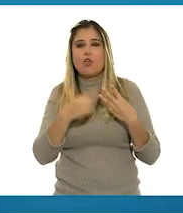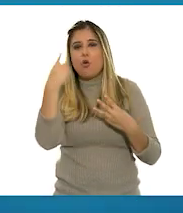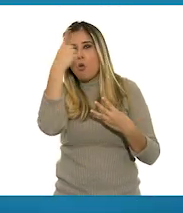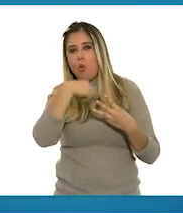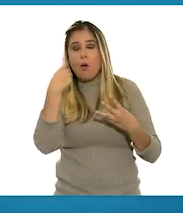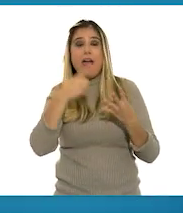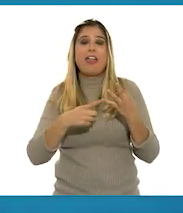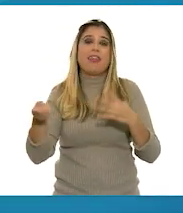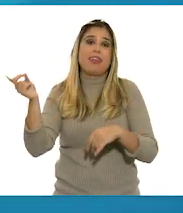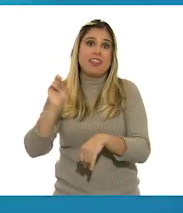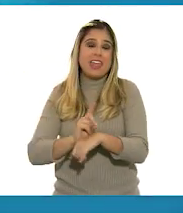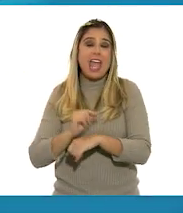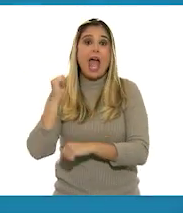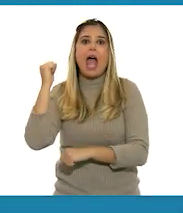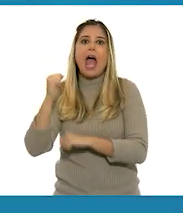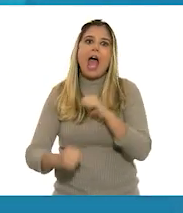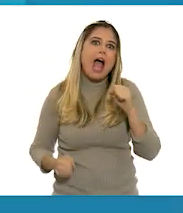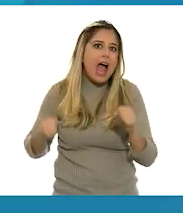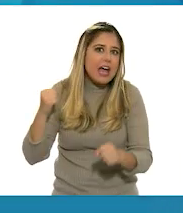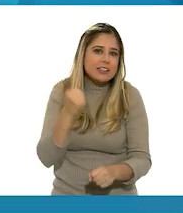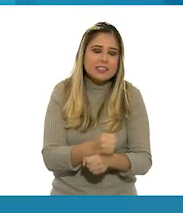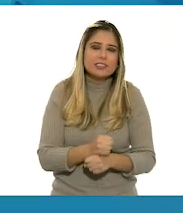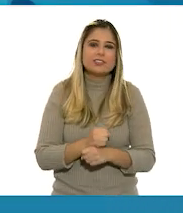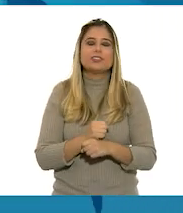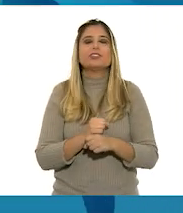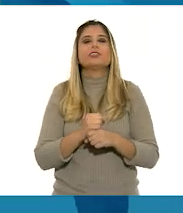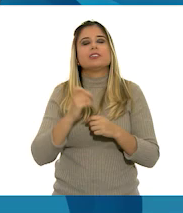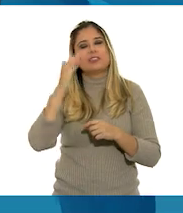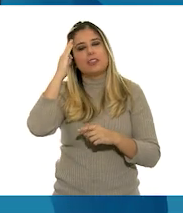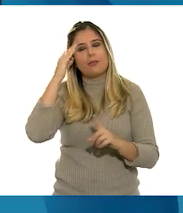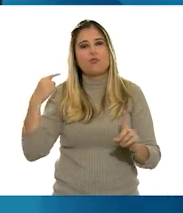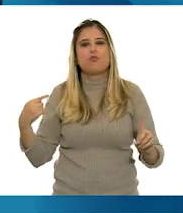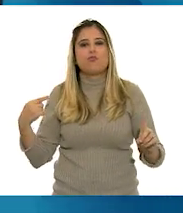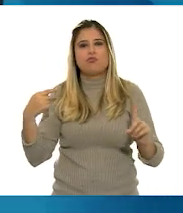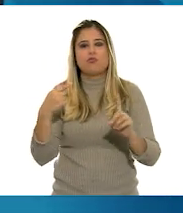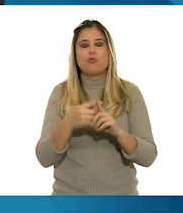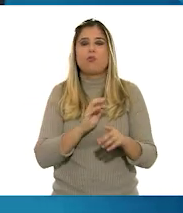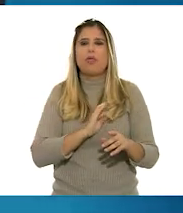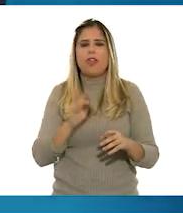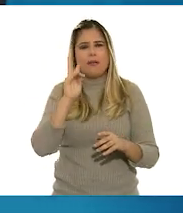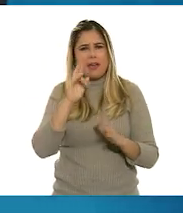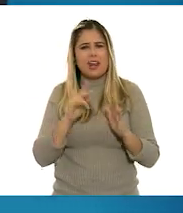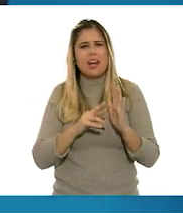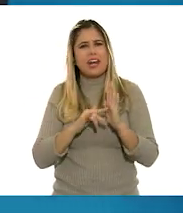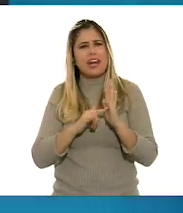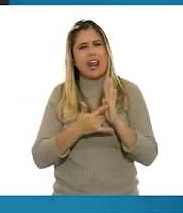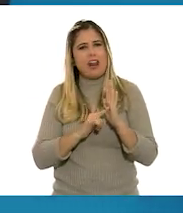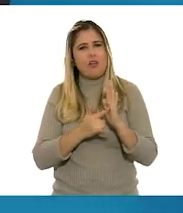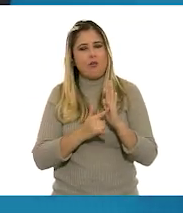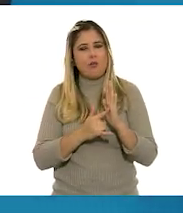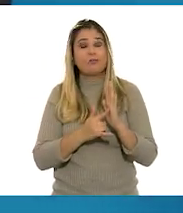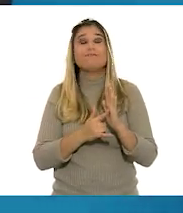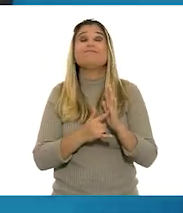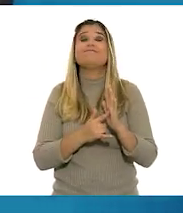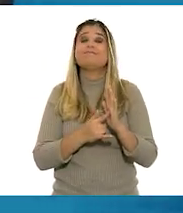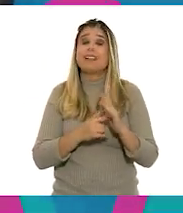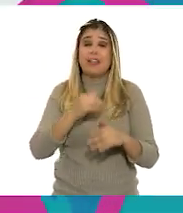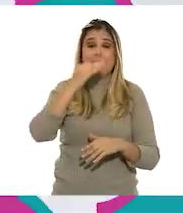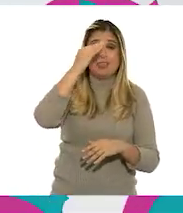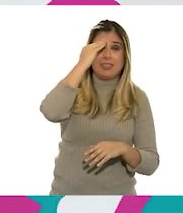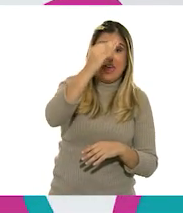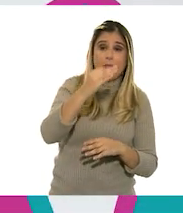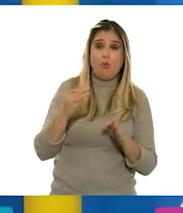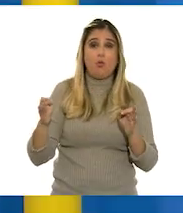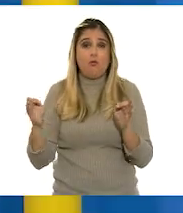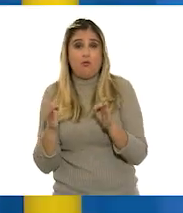horas, días, años y bueno, se mide con un instrumento llamado reloj. El tiempo y la temperatura en la